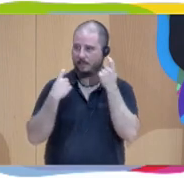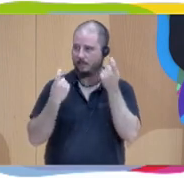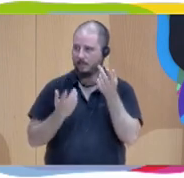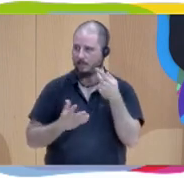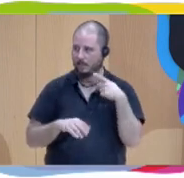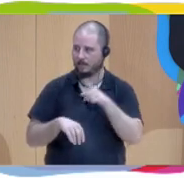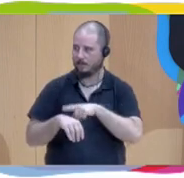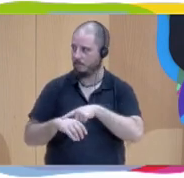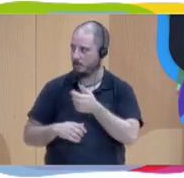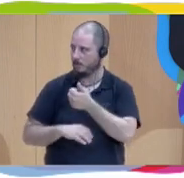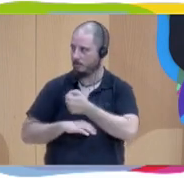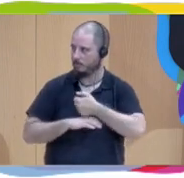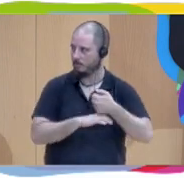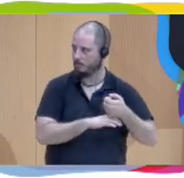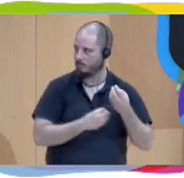tiempos.